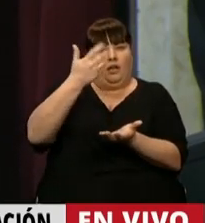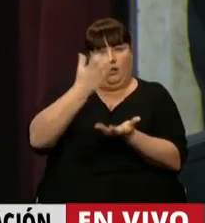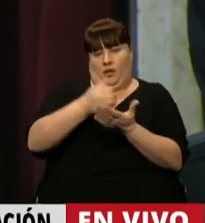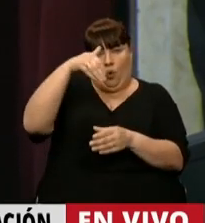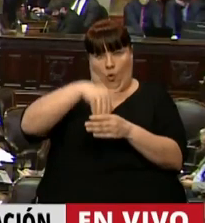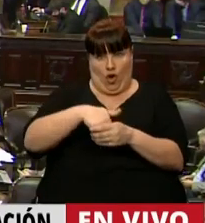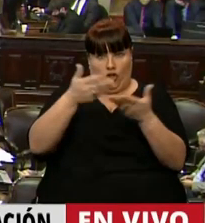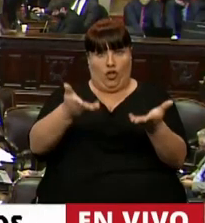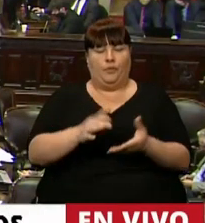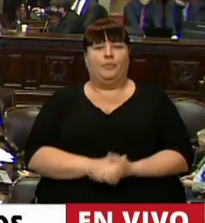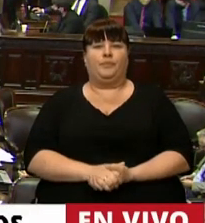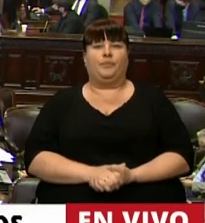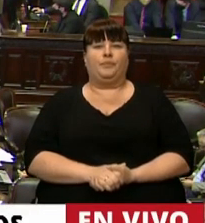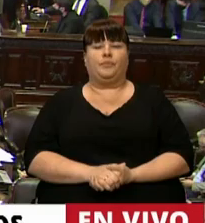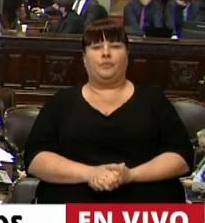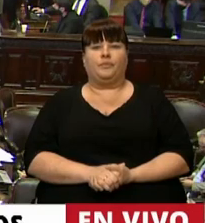tiempo